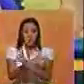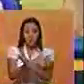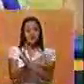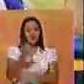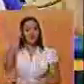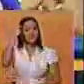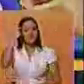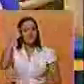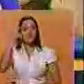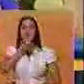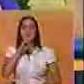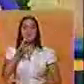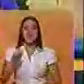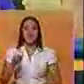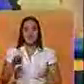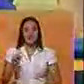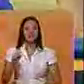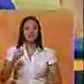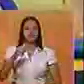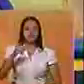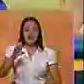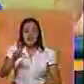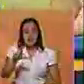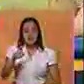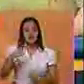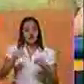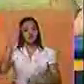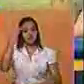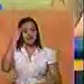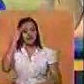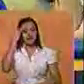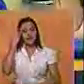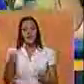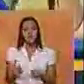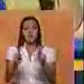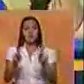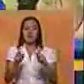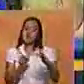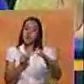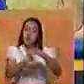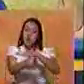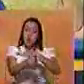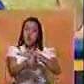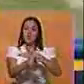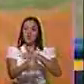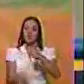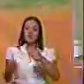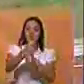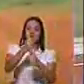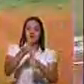de Daniel Delfino. Y bueno, gracias a Dios tuve la oportunidad de definir el gol y conseguir los